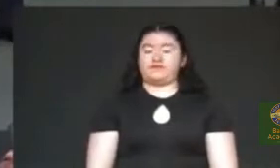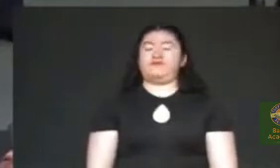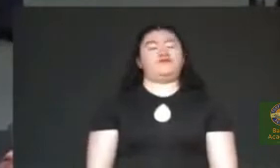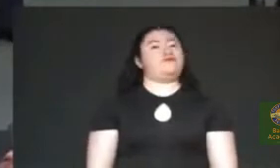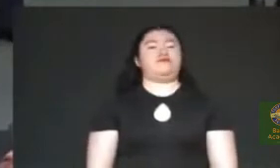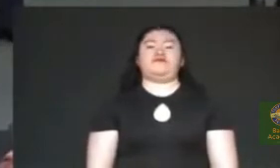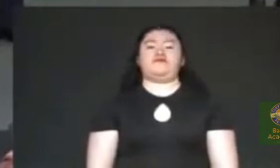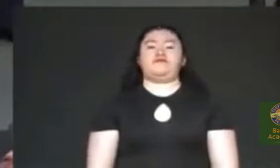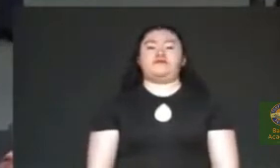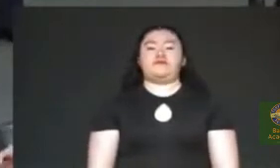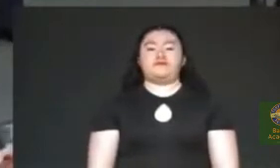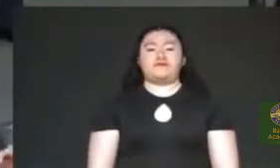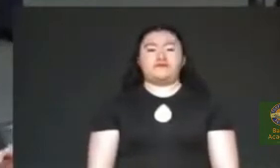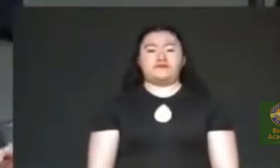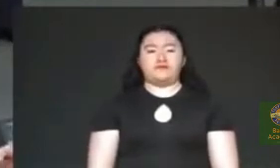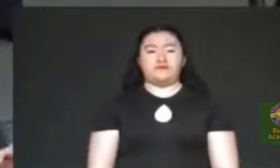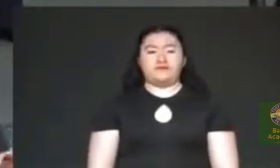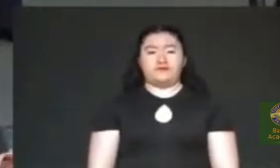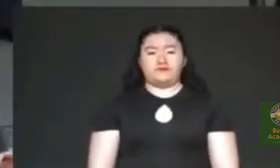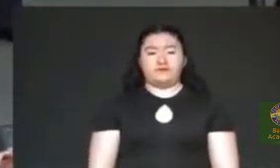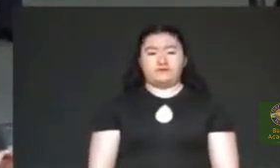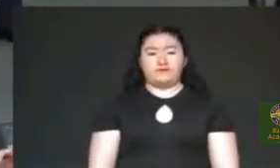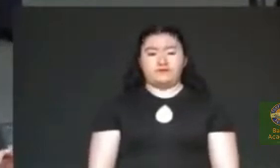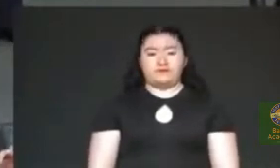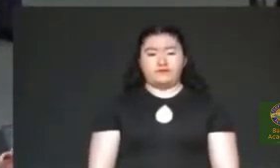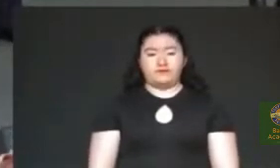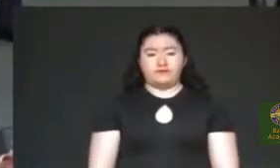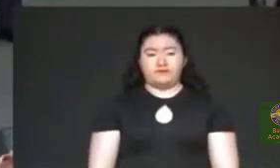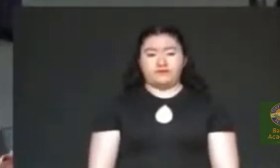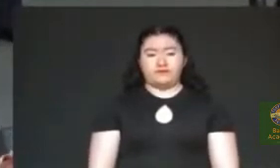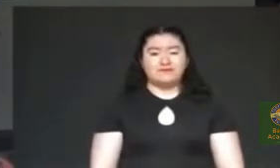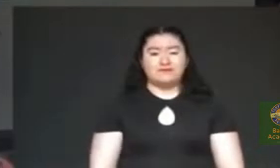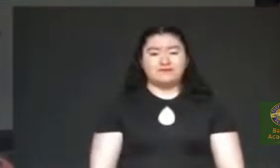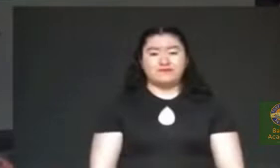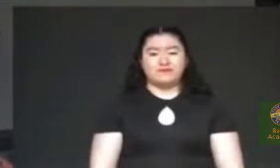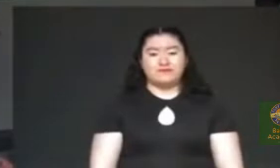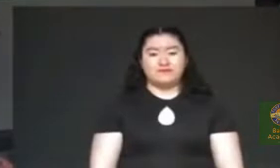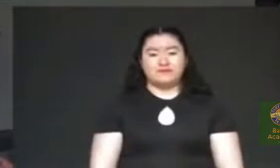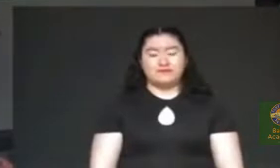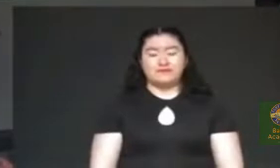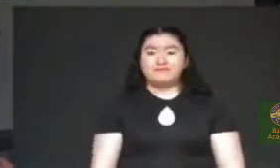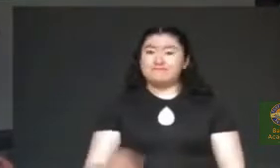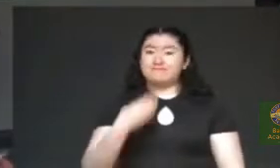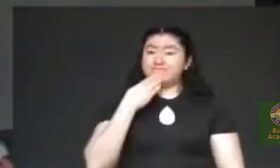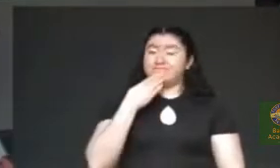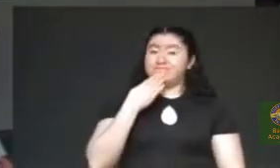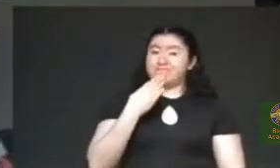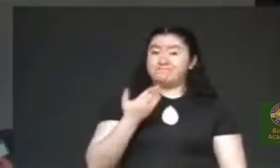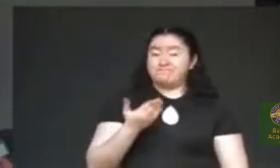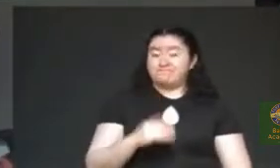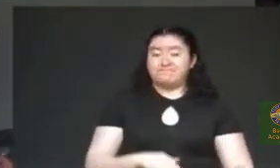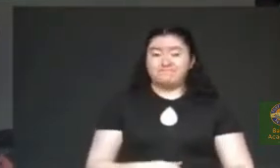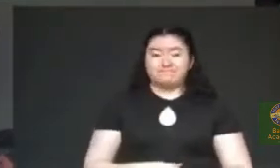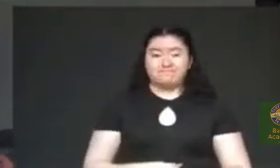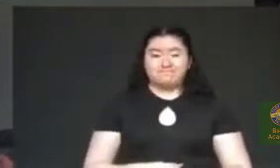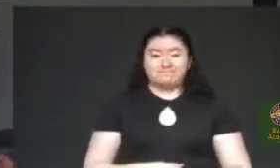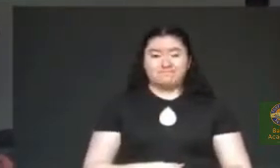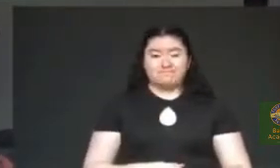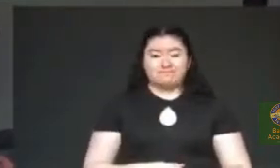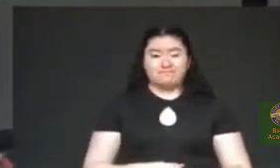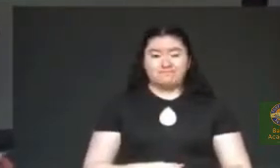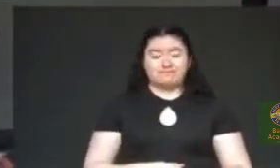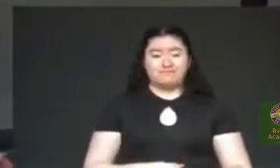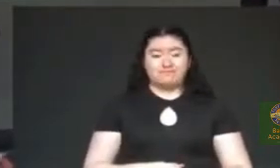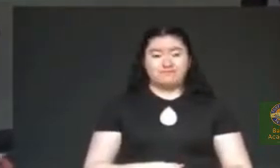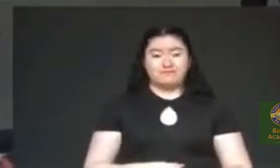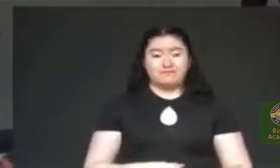el 1%, lo comentó, sí, menos del 1%, sí. Muy bien, pues en